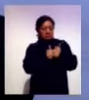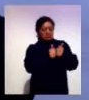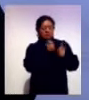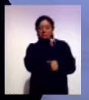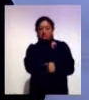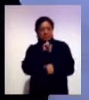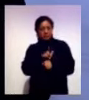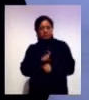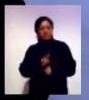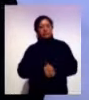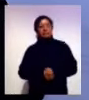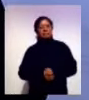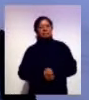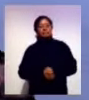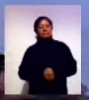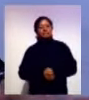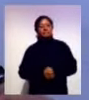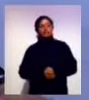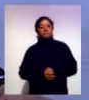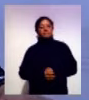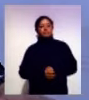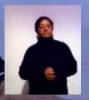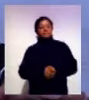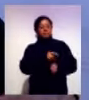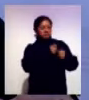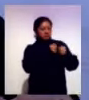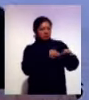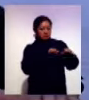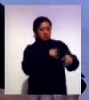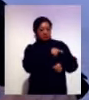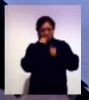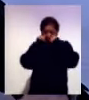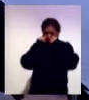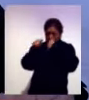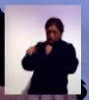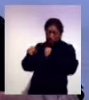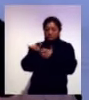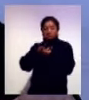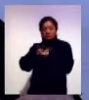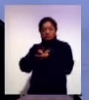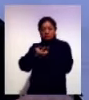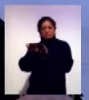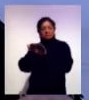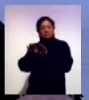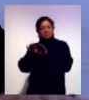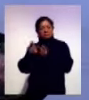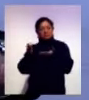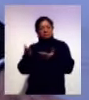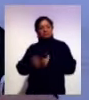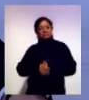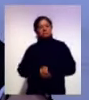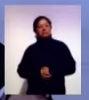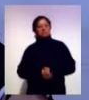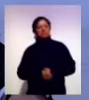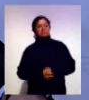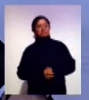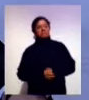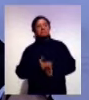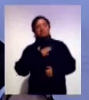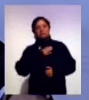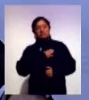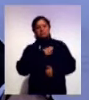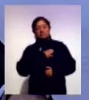especializado, una secretaría que está atenta a cómo podemos nosotros respaldar su esfuerzo y su